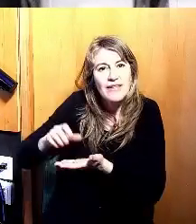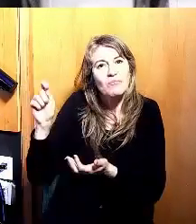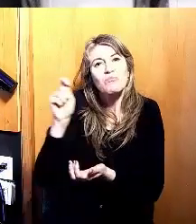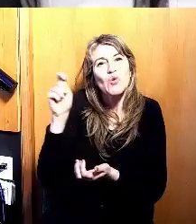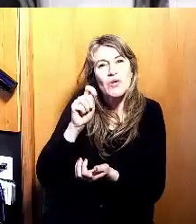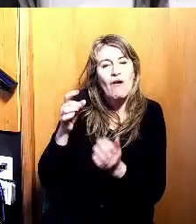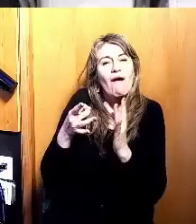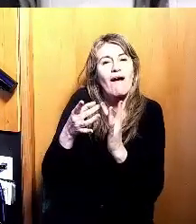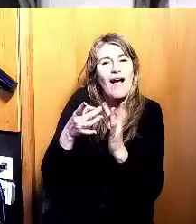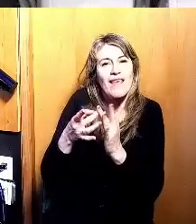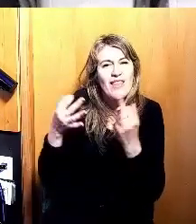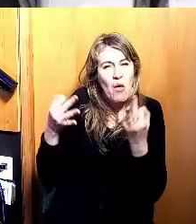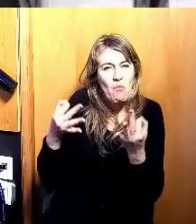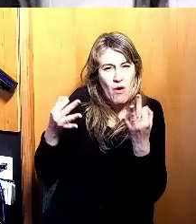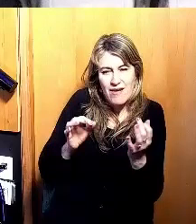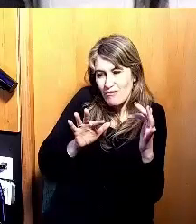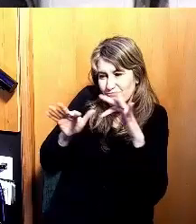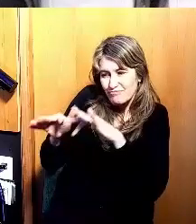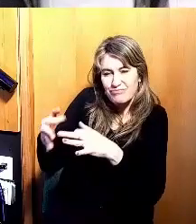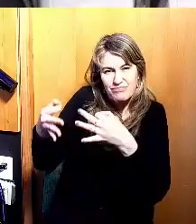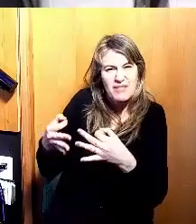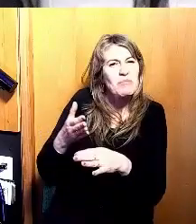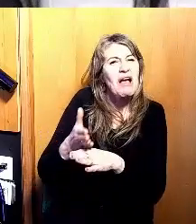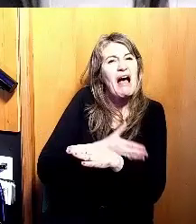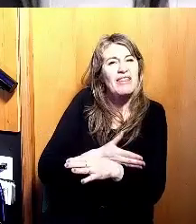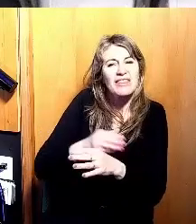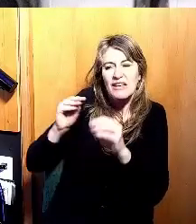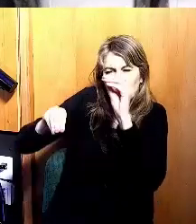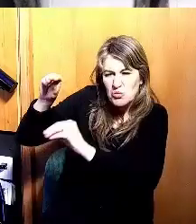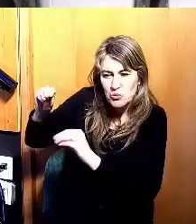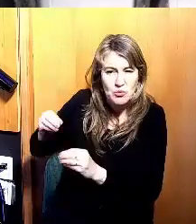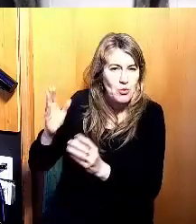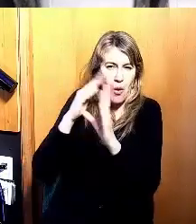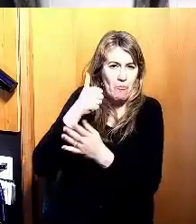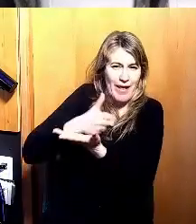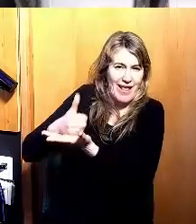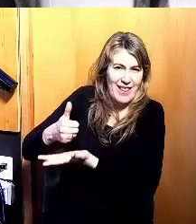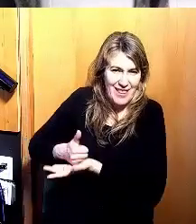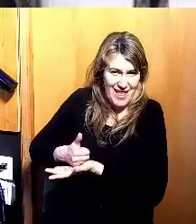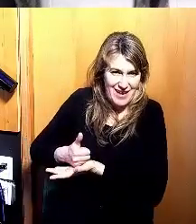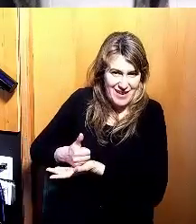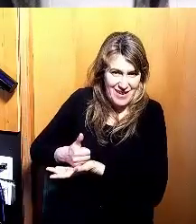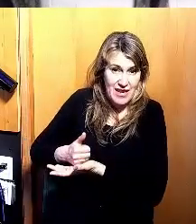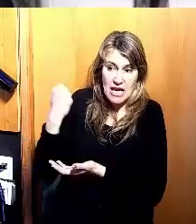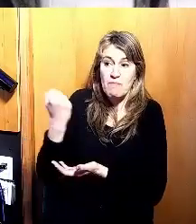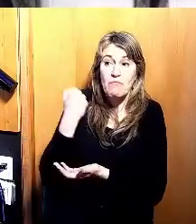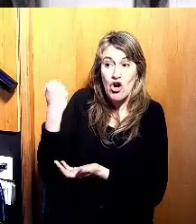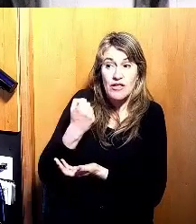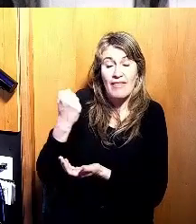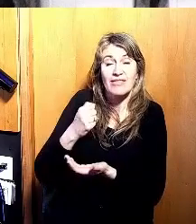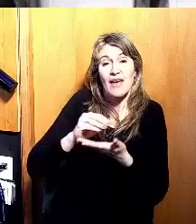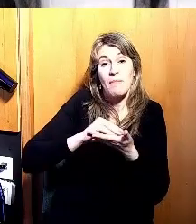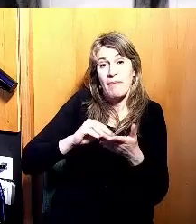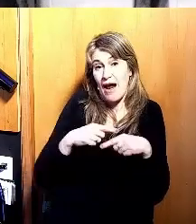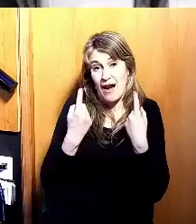en lugares que antes tenían el aspecto que vimos en las otras fotos. Es particularmente importante para la